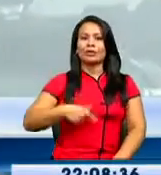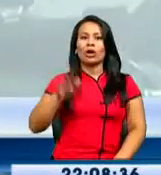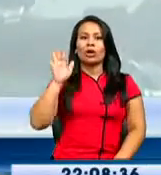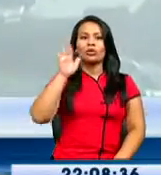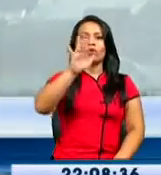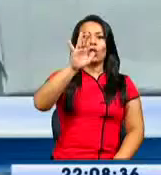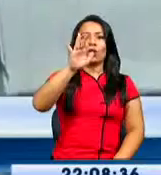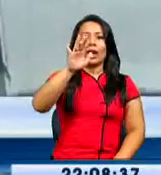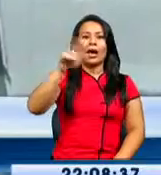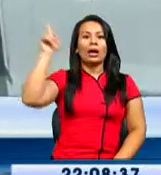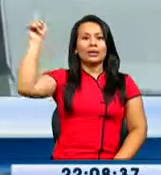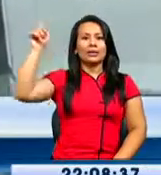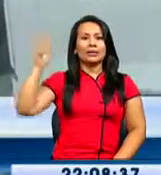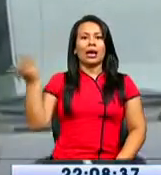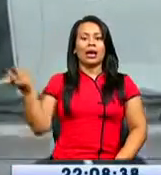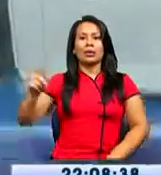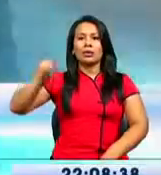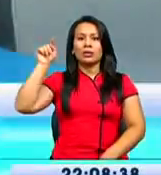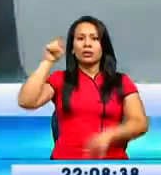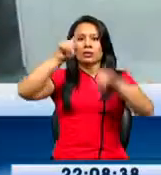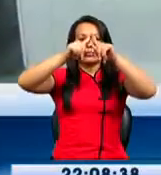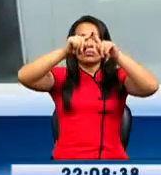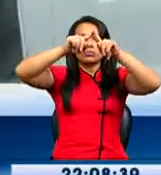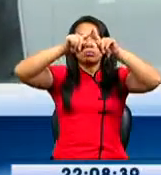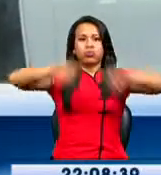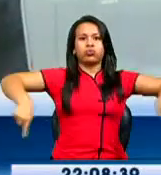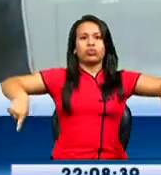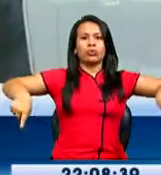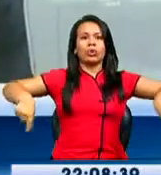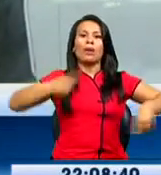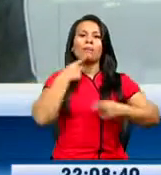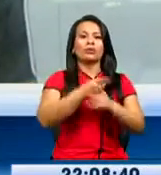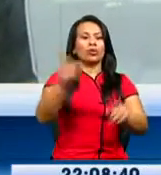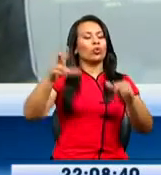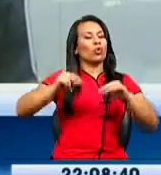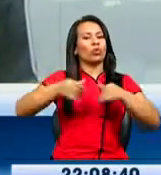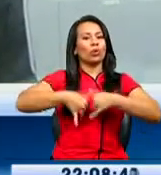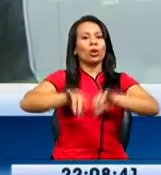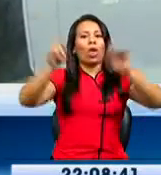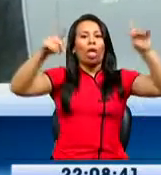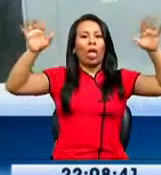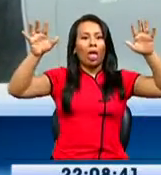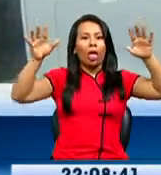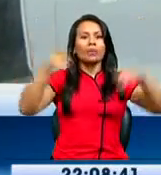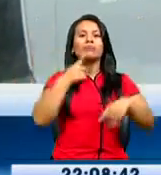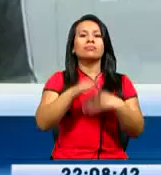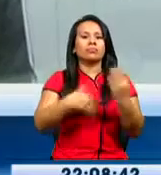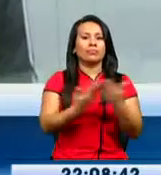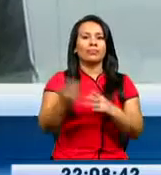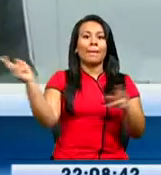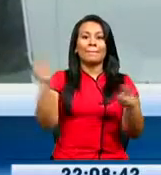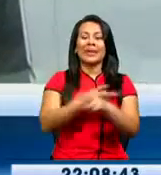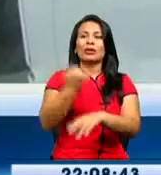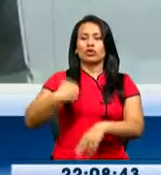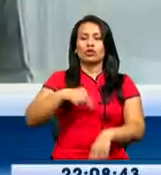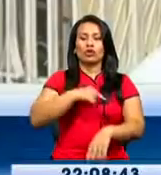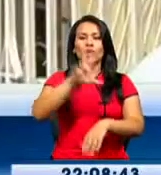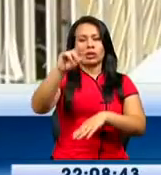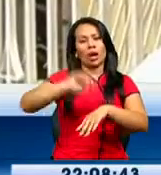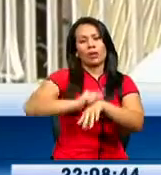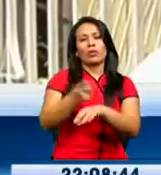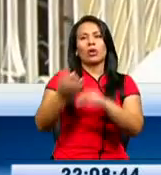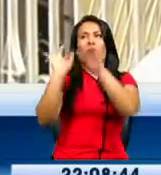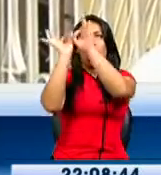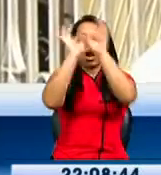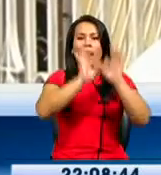se desconecta. Esto lo arreglamos nosotros al momento. Una vez que ya se haga la revisión de la línea y descartemos de que no haya ningún peligro para restablecer el servicio. A